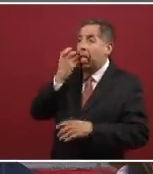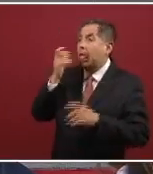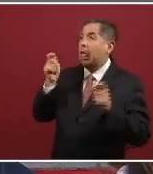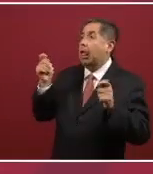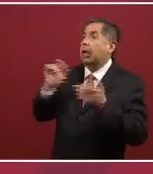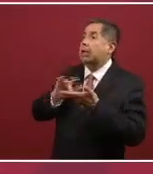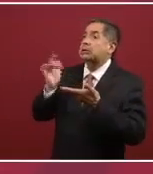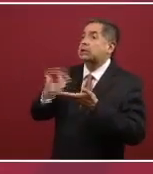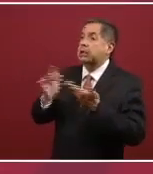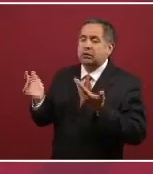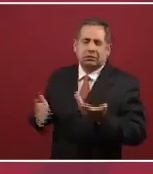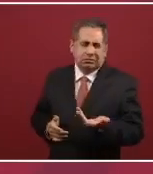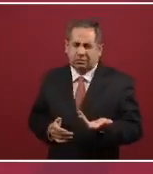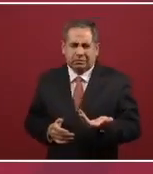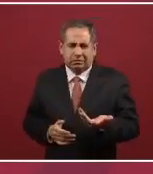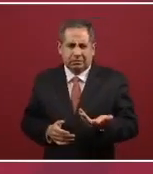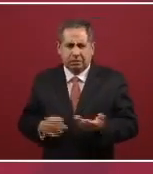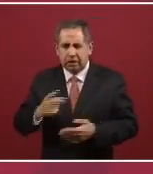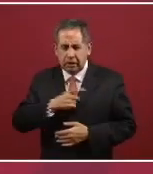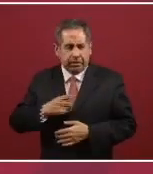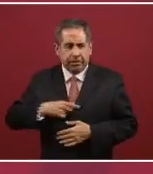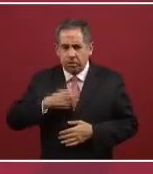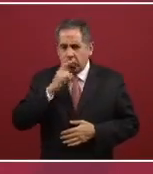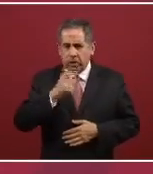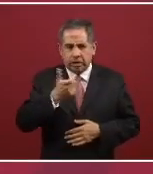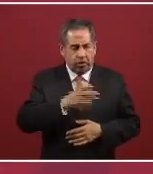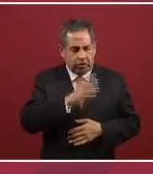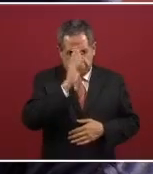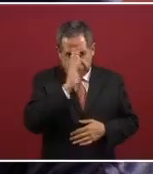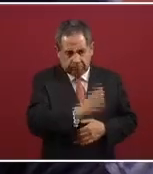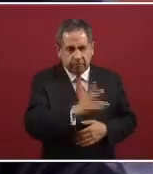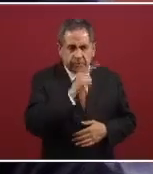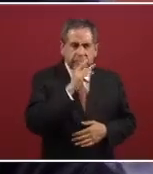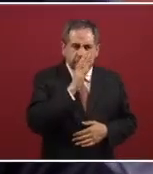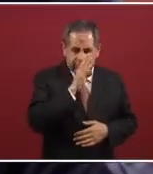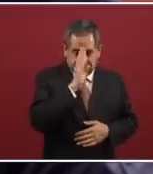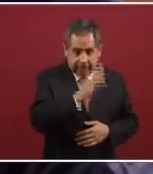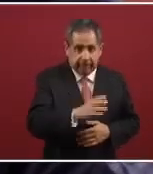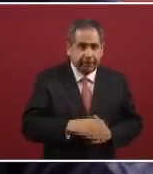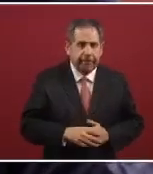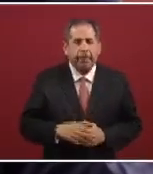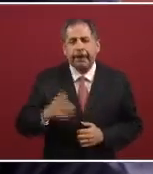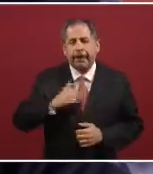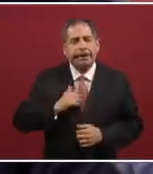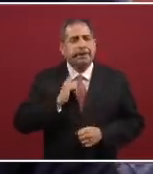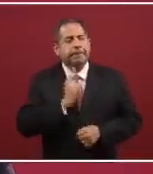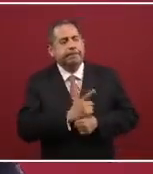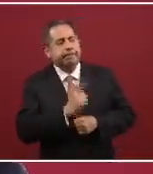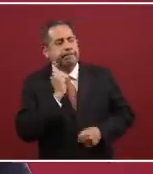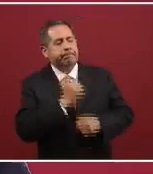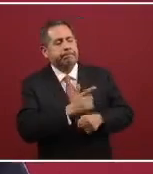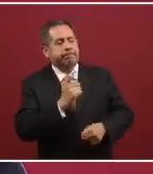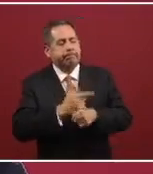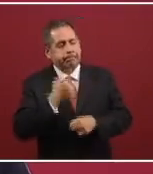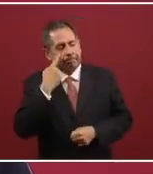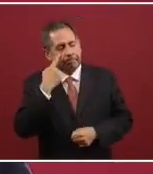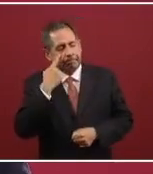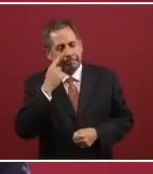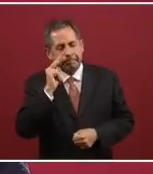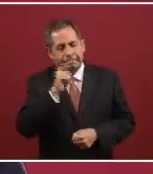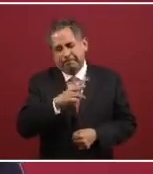se tenía que entregar el apoyo de manera directa a los padres, a las madres. Pero uno se da cuenta de